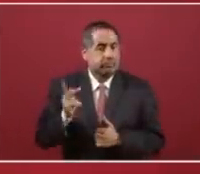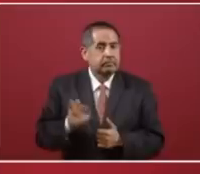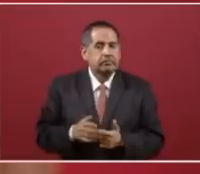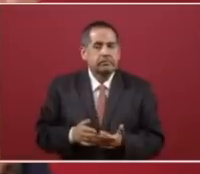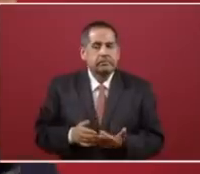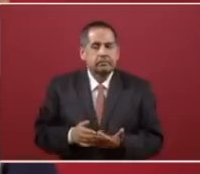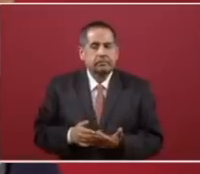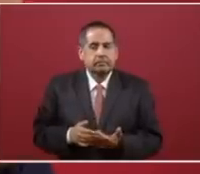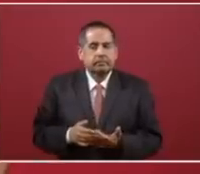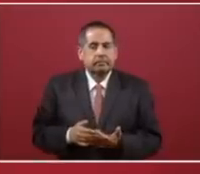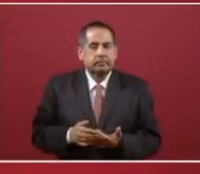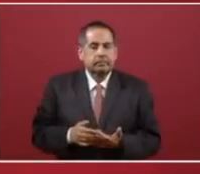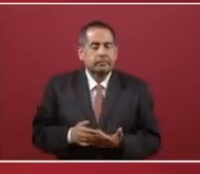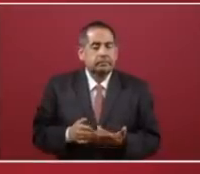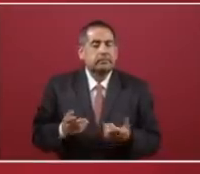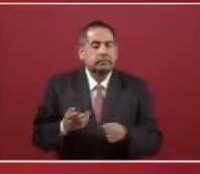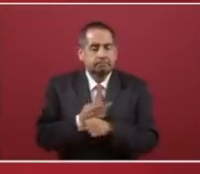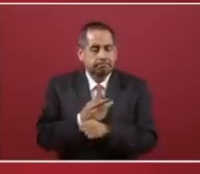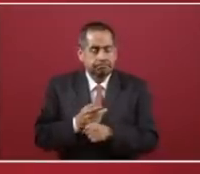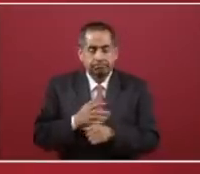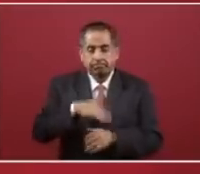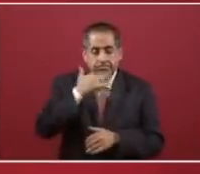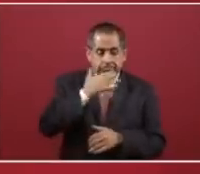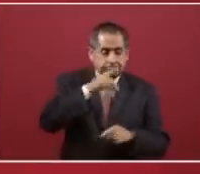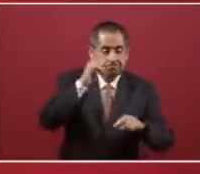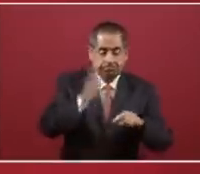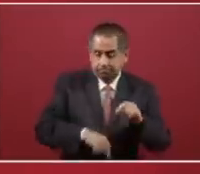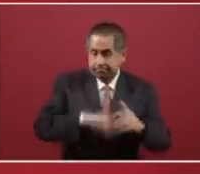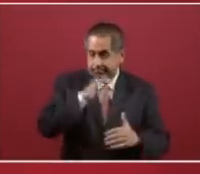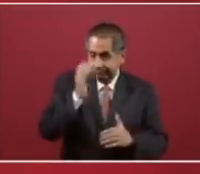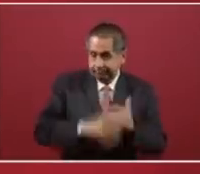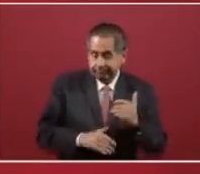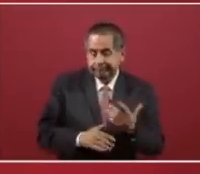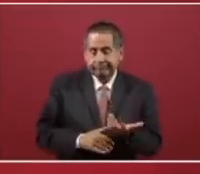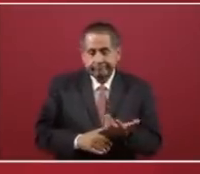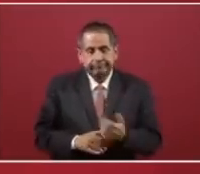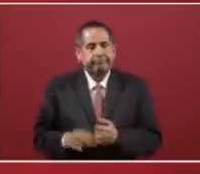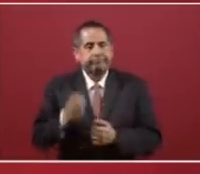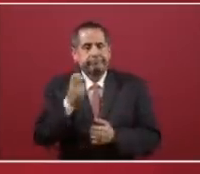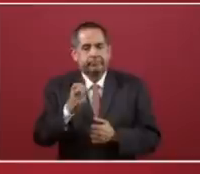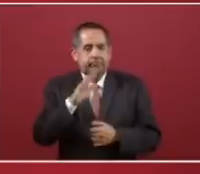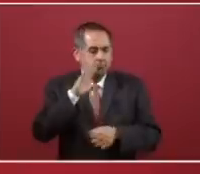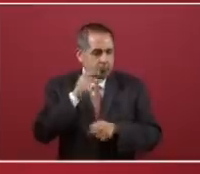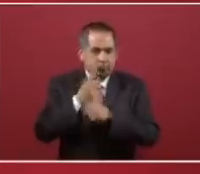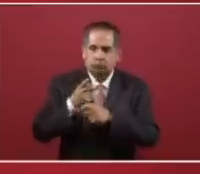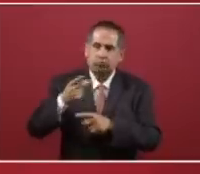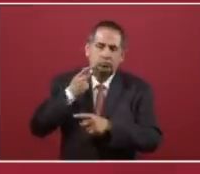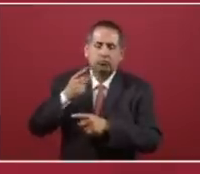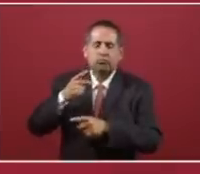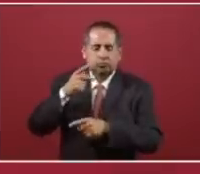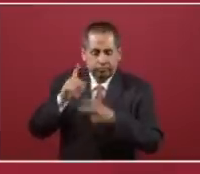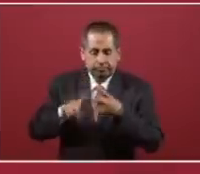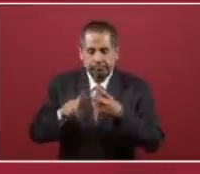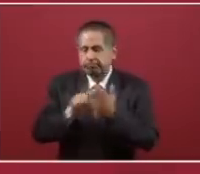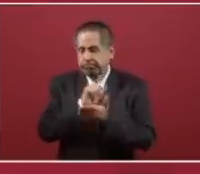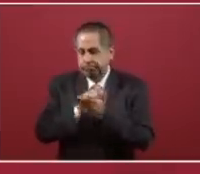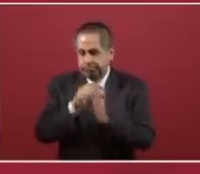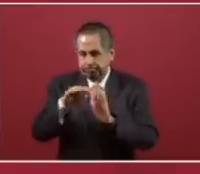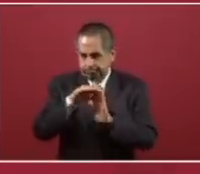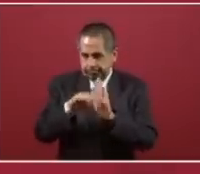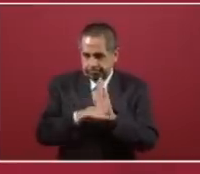entonces acabar con la corrupción es eso voluntad política marco legal